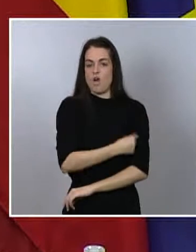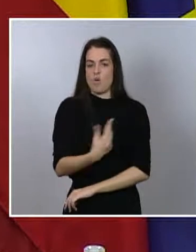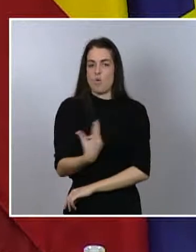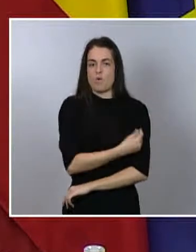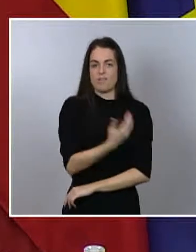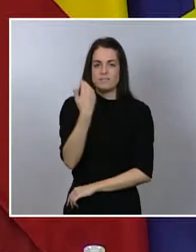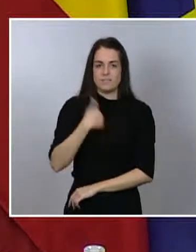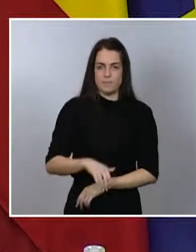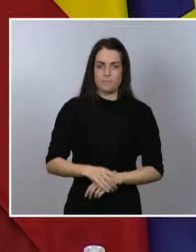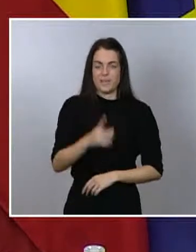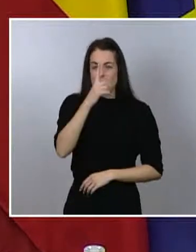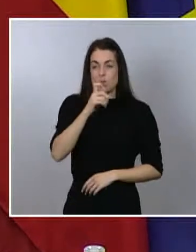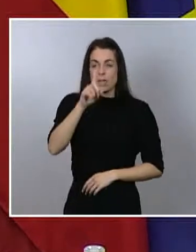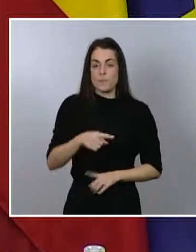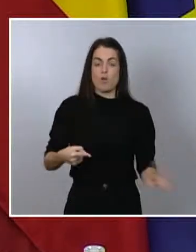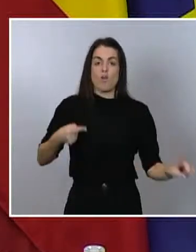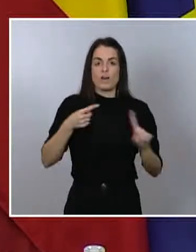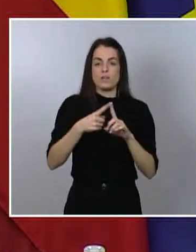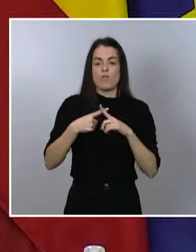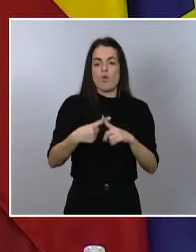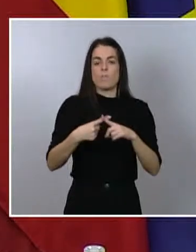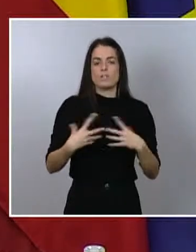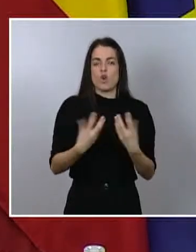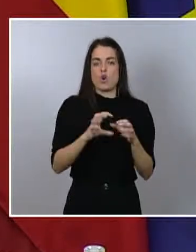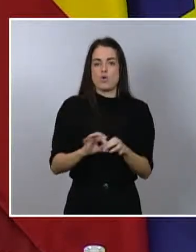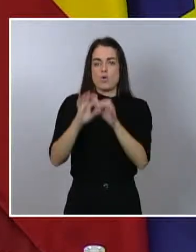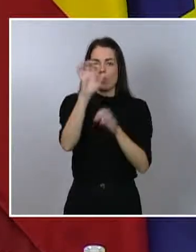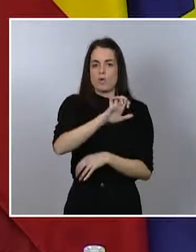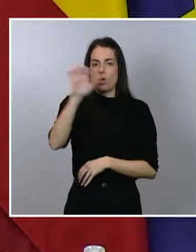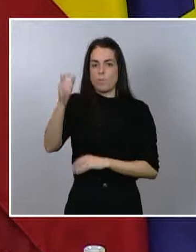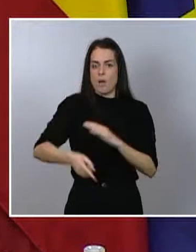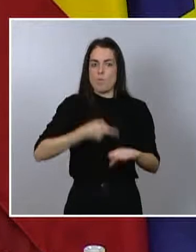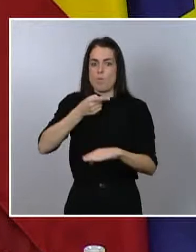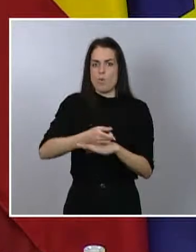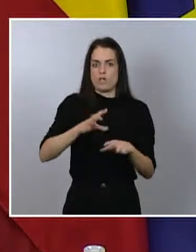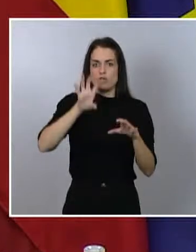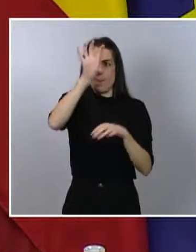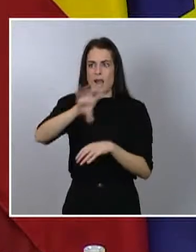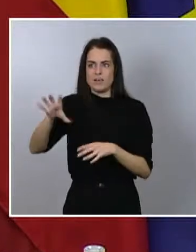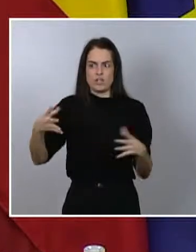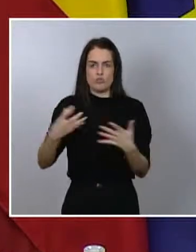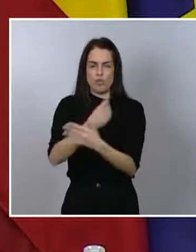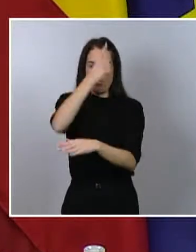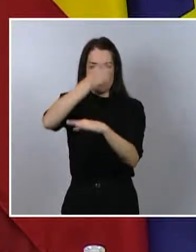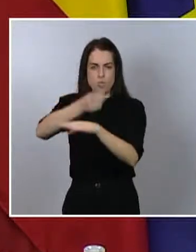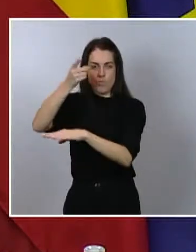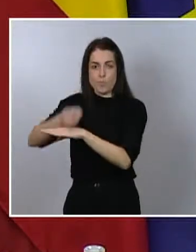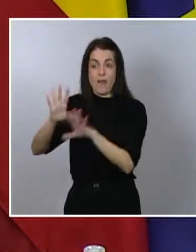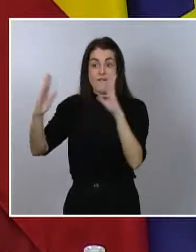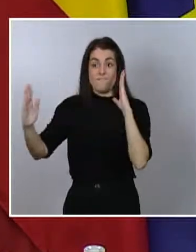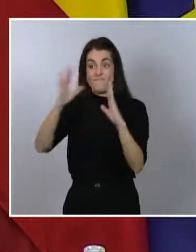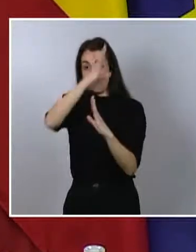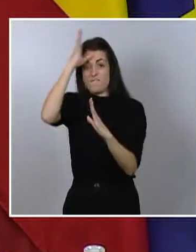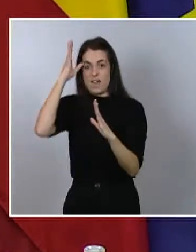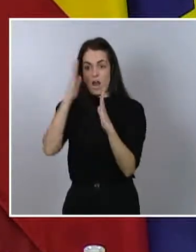objetivo compartido con la Unión Europea, que es lo que han impuesto a todos los países miembros, de tener durante el verano, a lo largo del verano, pues